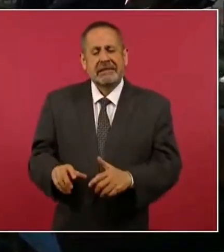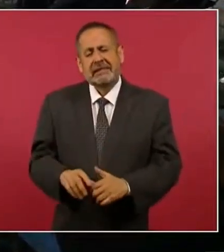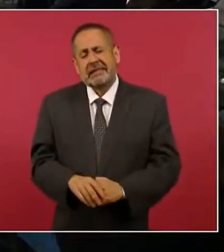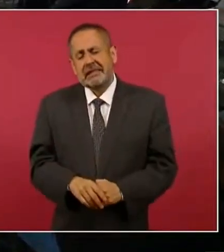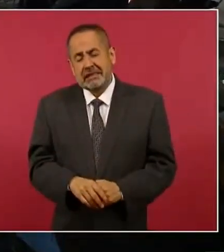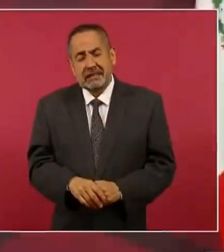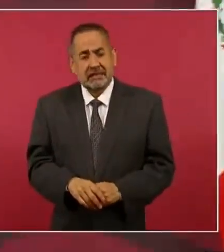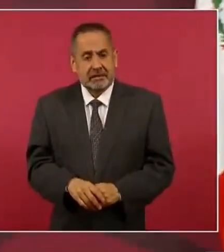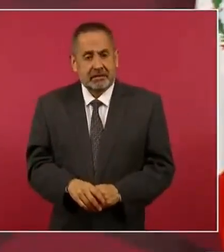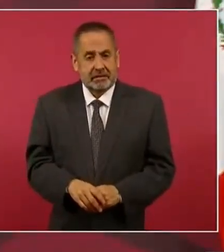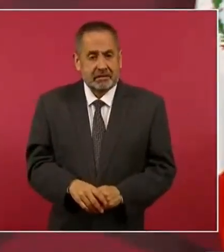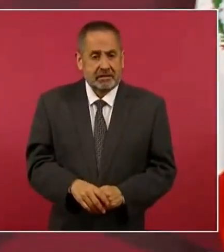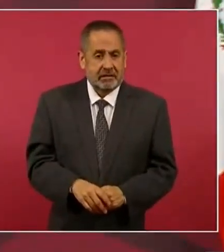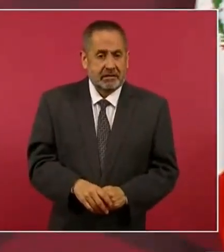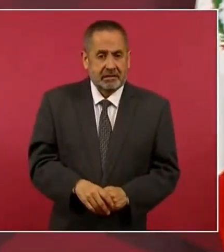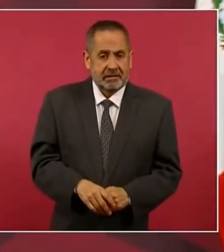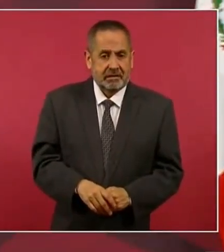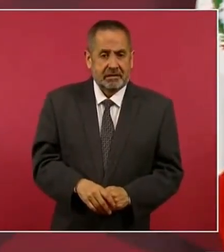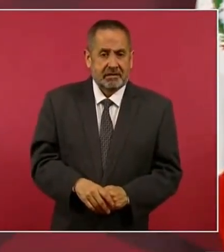y hay